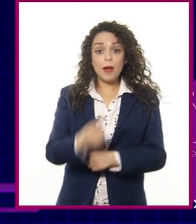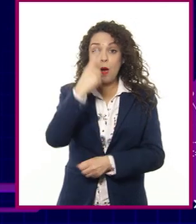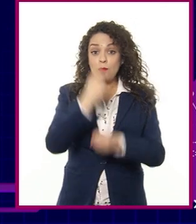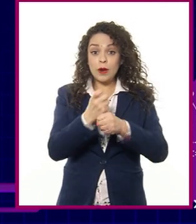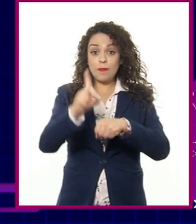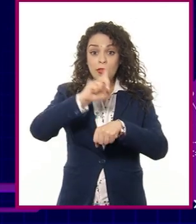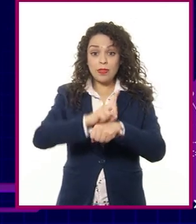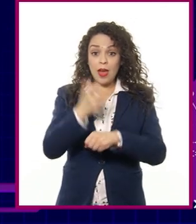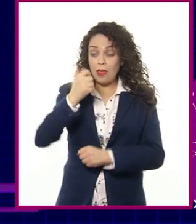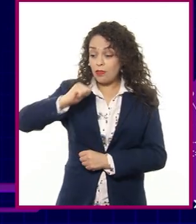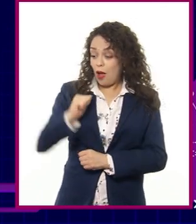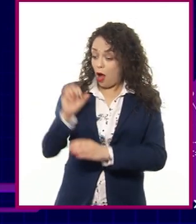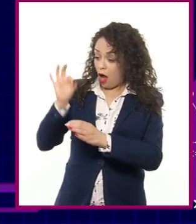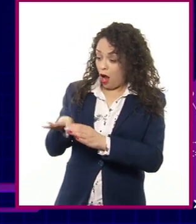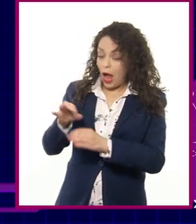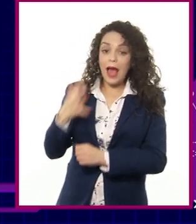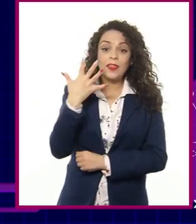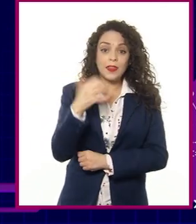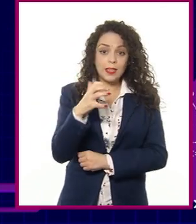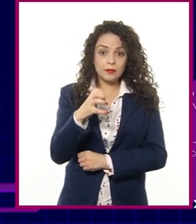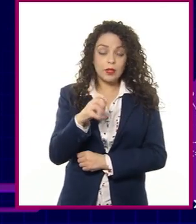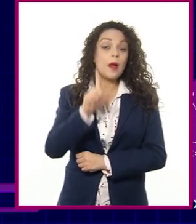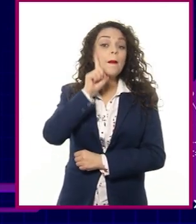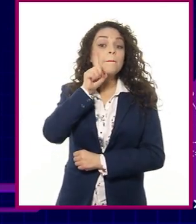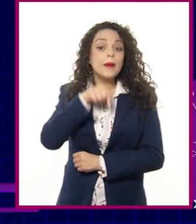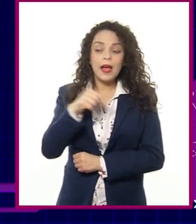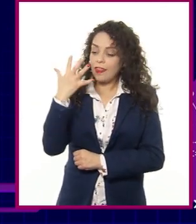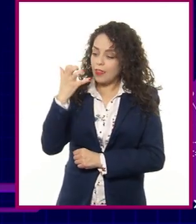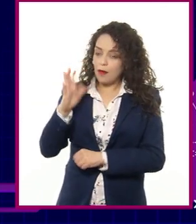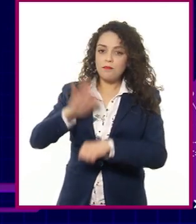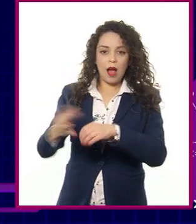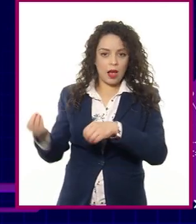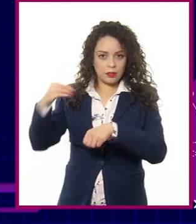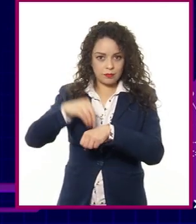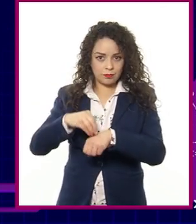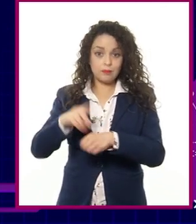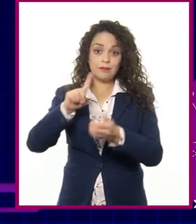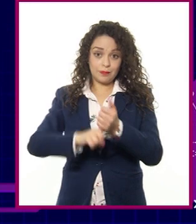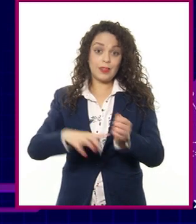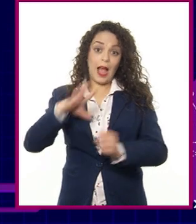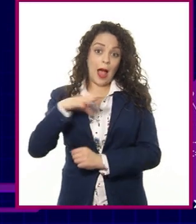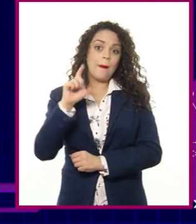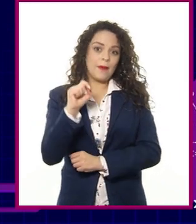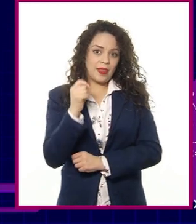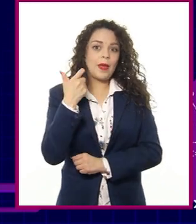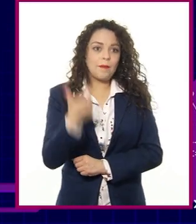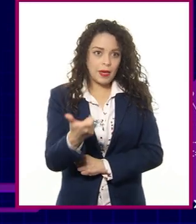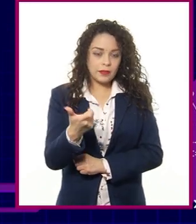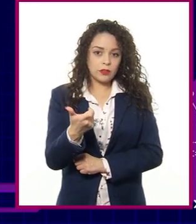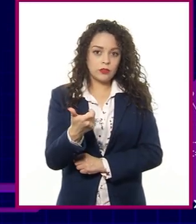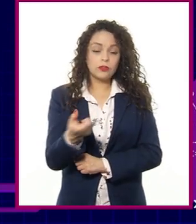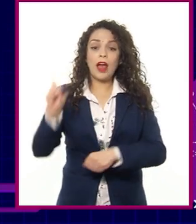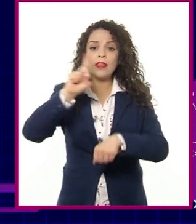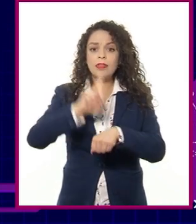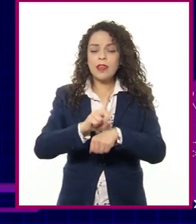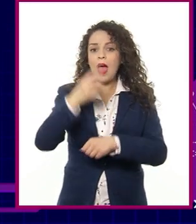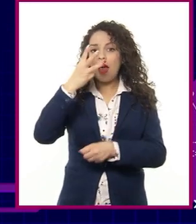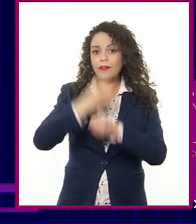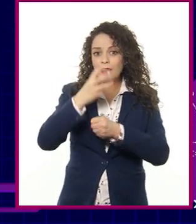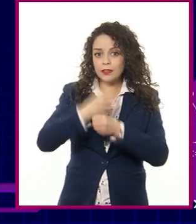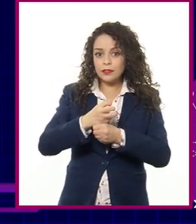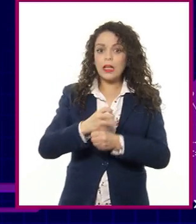10 pesos. Al siguiente día con 10 pesos más, por lo que ya tiene 20 pesos. En el día 3 tiene 30